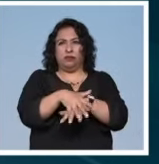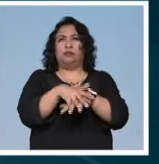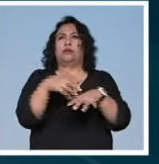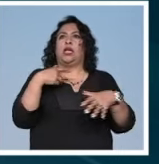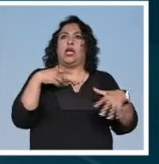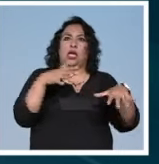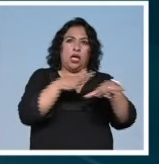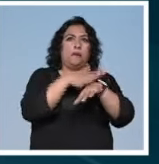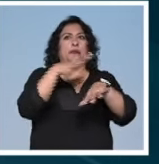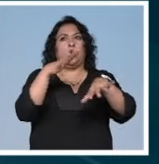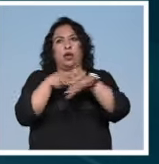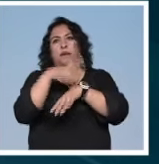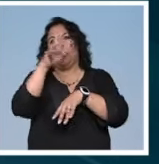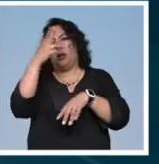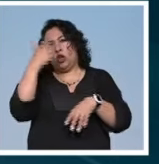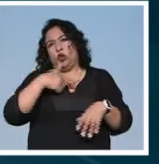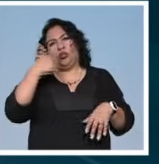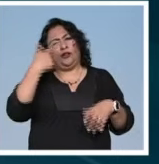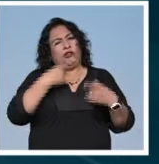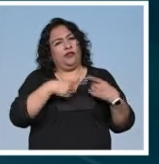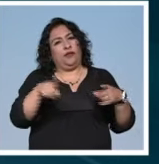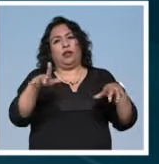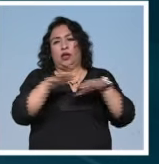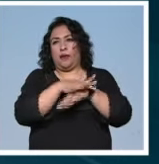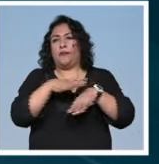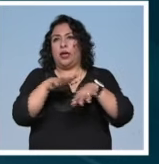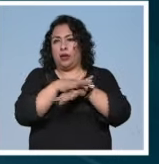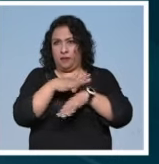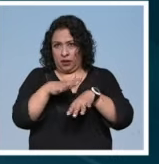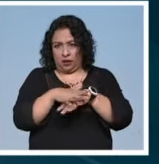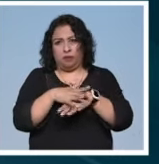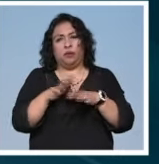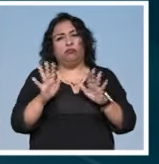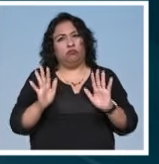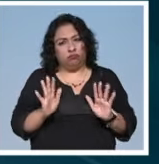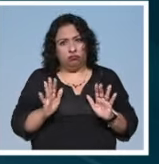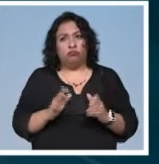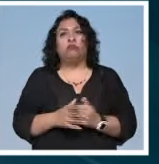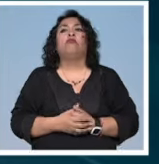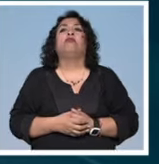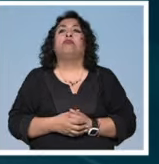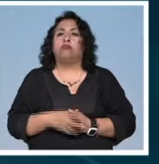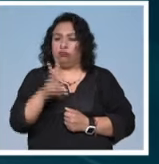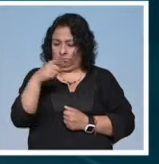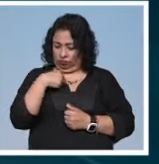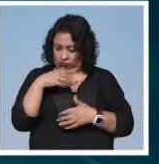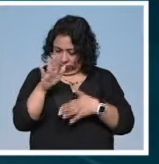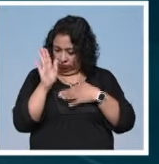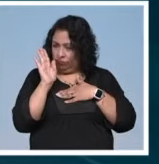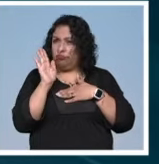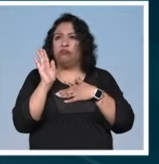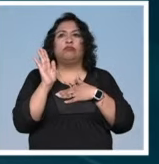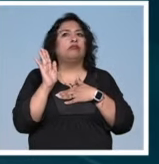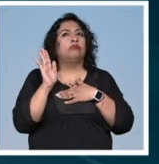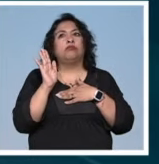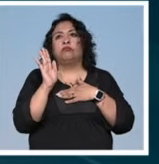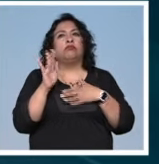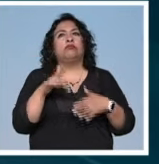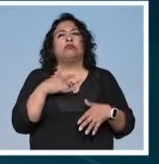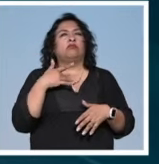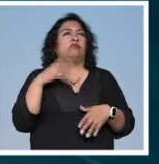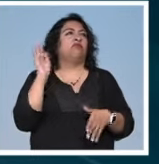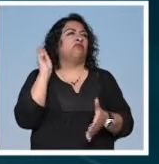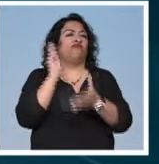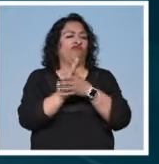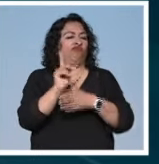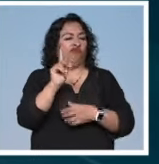cambiante, cada noche es diferente, que bueno, les doy mi palabra que no les va a resultar